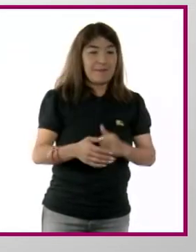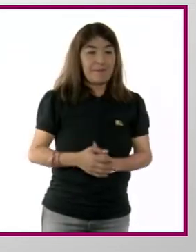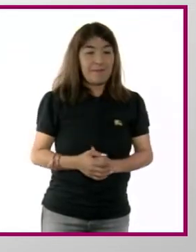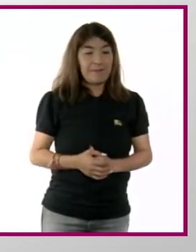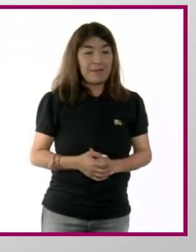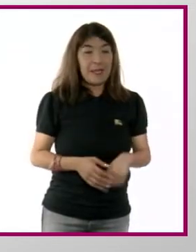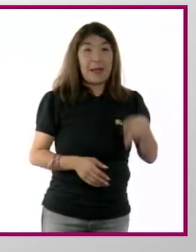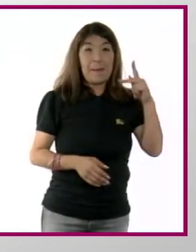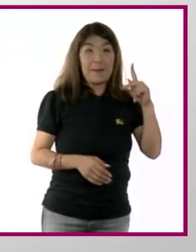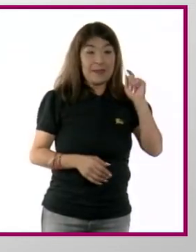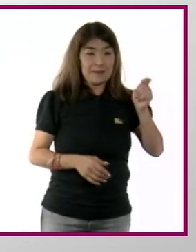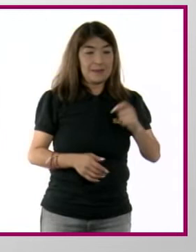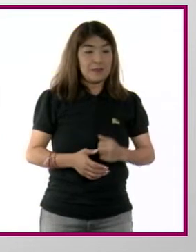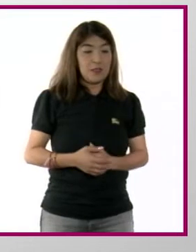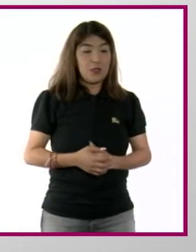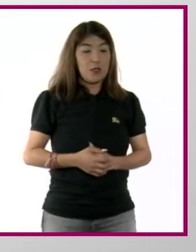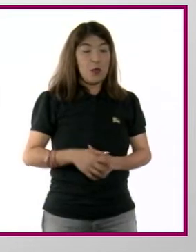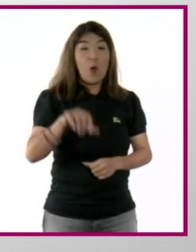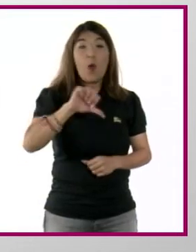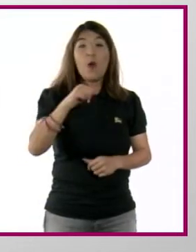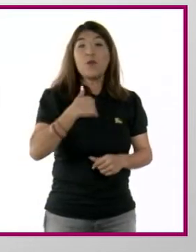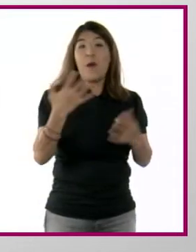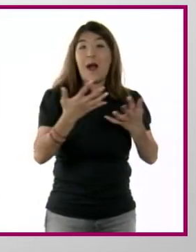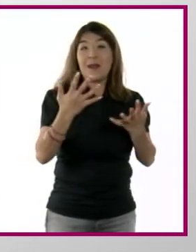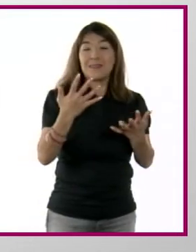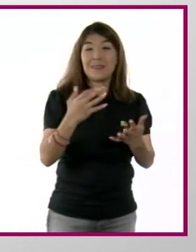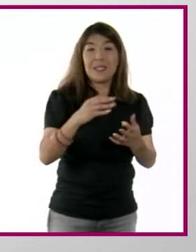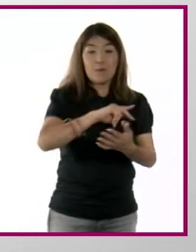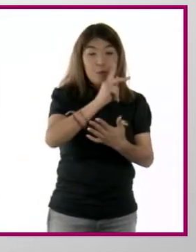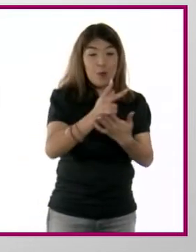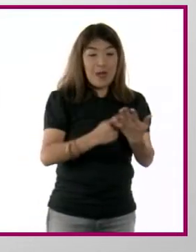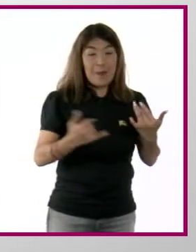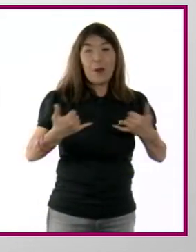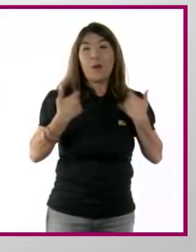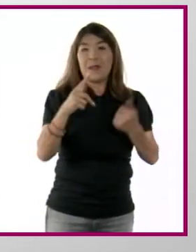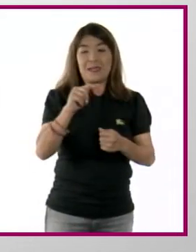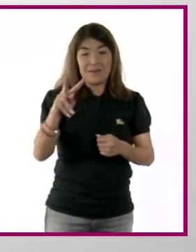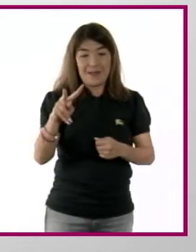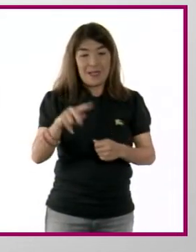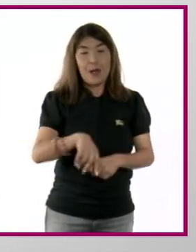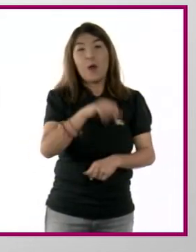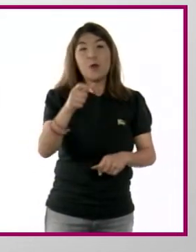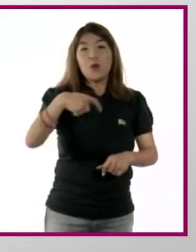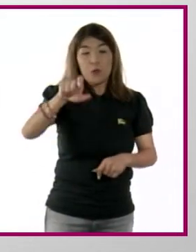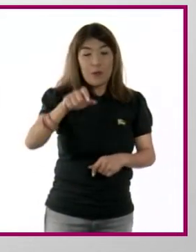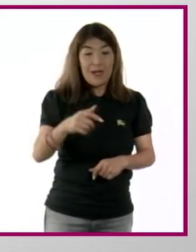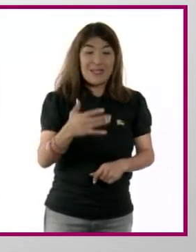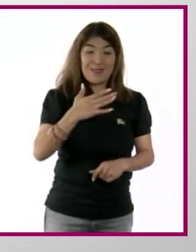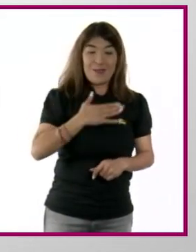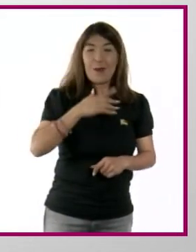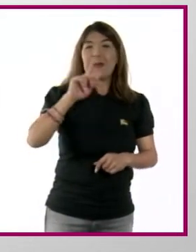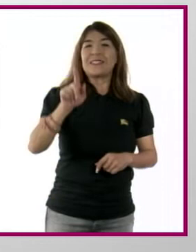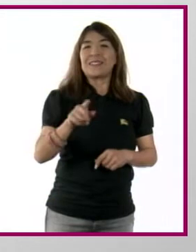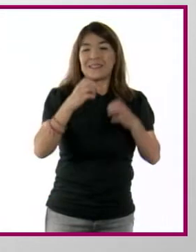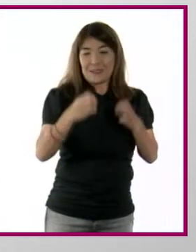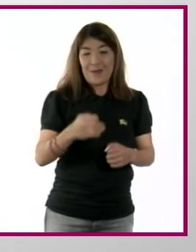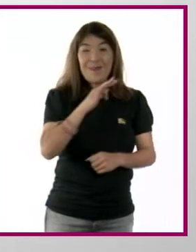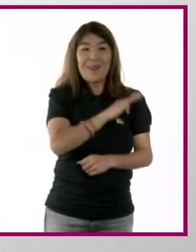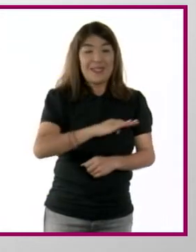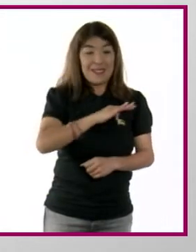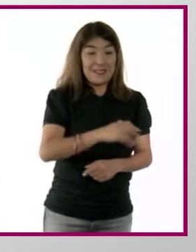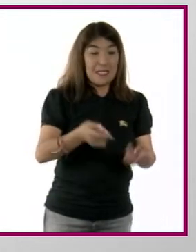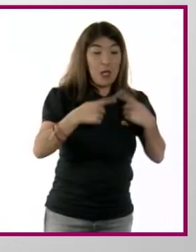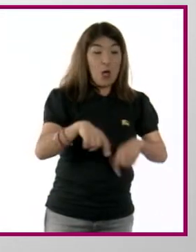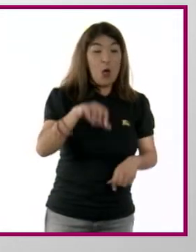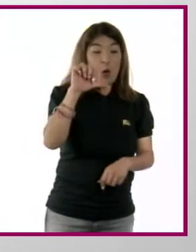es hoy hice un programa de jóvenes en TV y Q es hoy estoy feliz. P implica Q diría hoy hice un